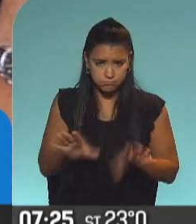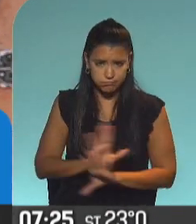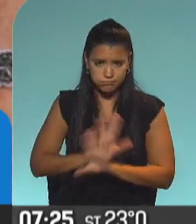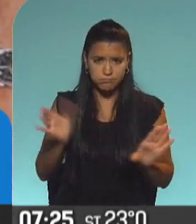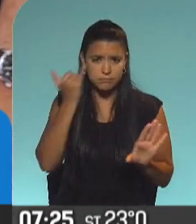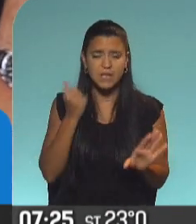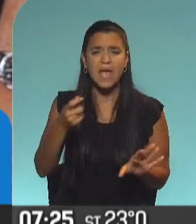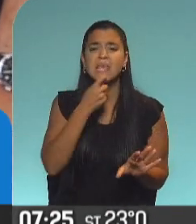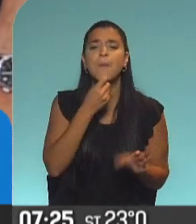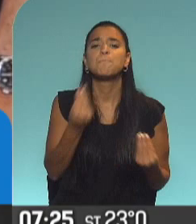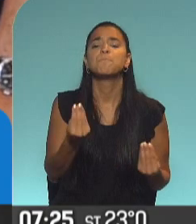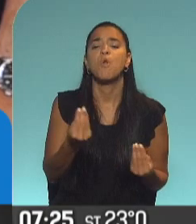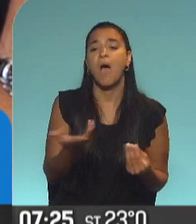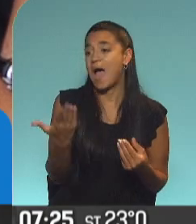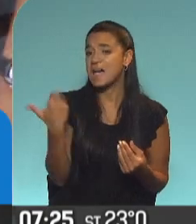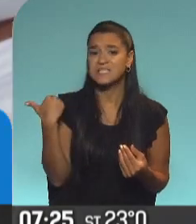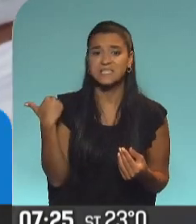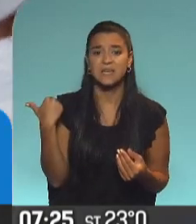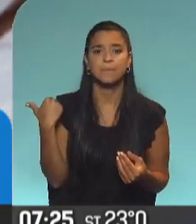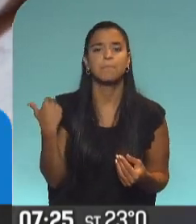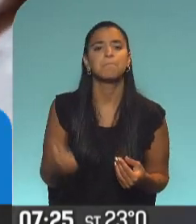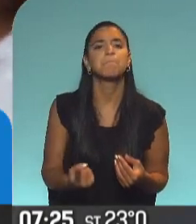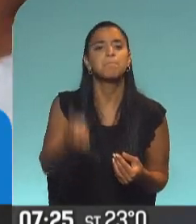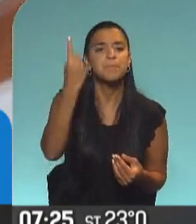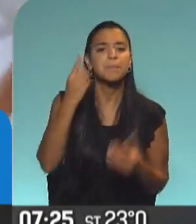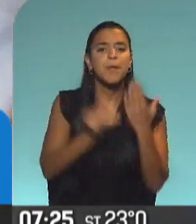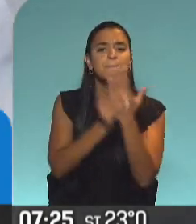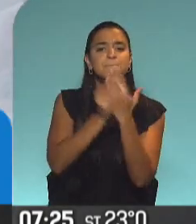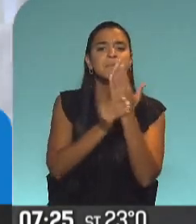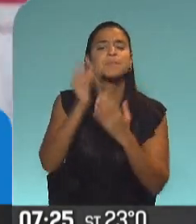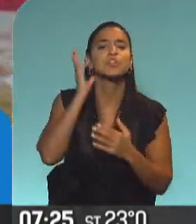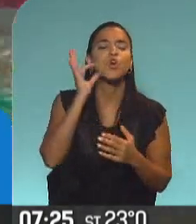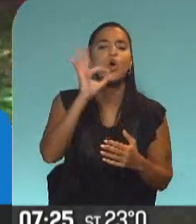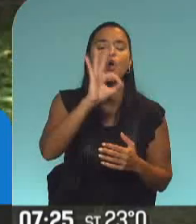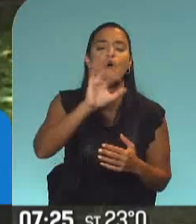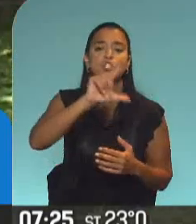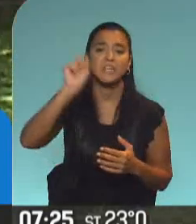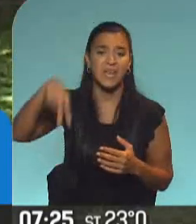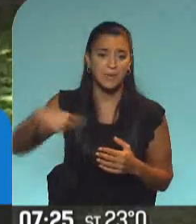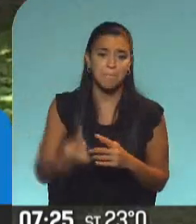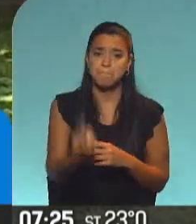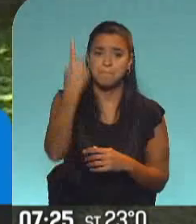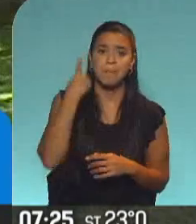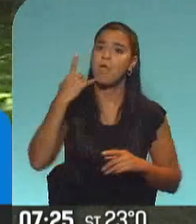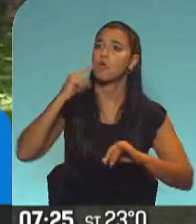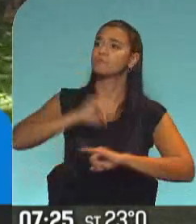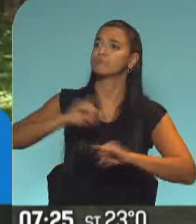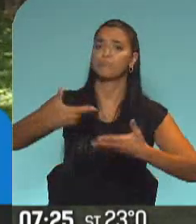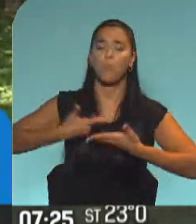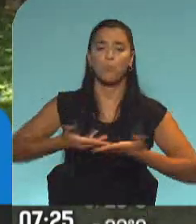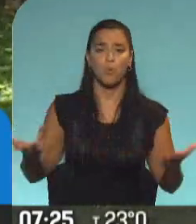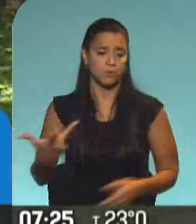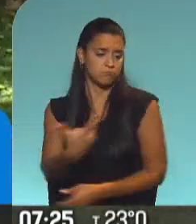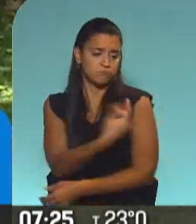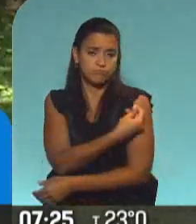que el ejemplo más claro fue cuando ayer, en principio, el ministro Goyán fue el primero, por lo menos públicamente, que recibió